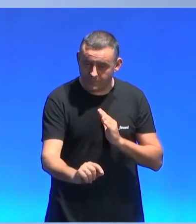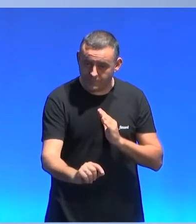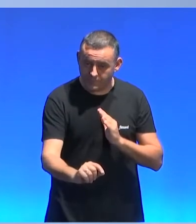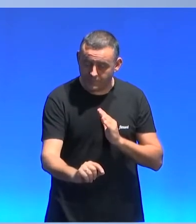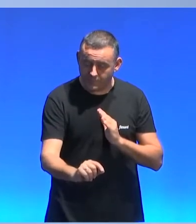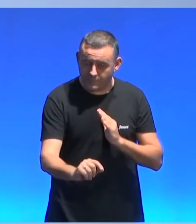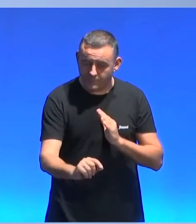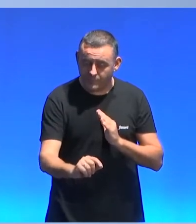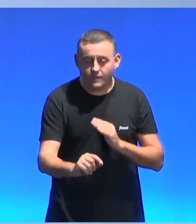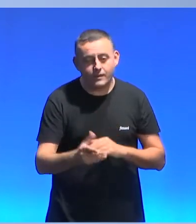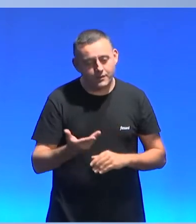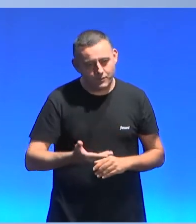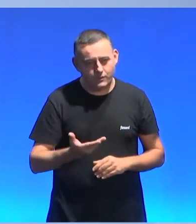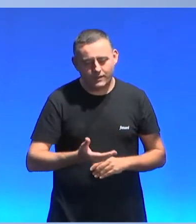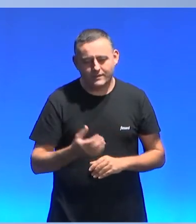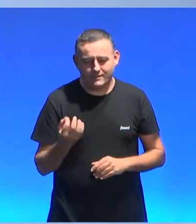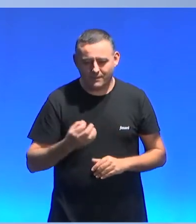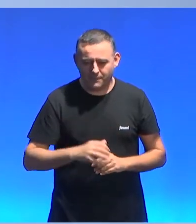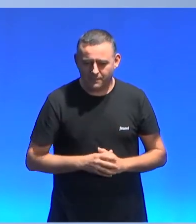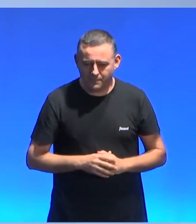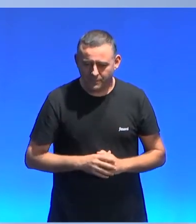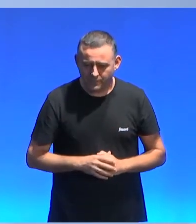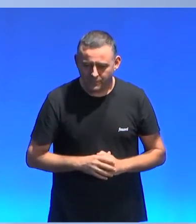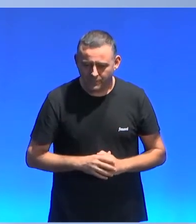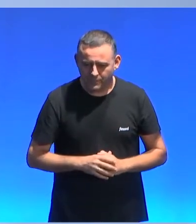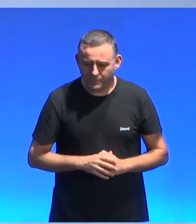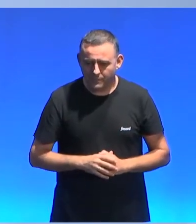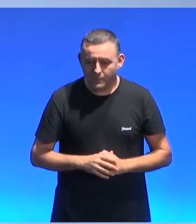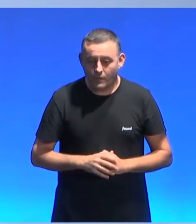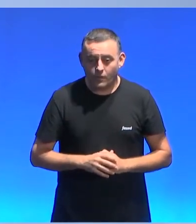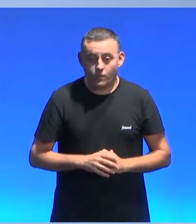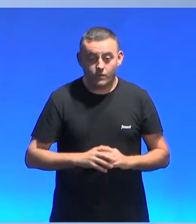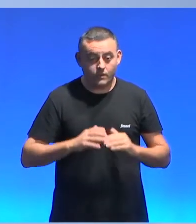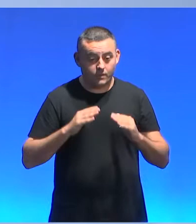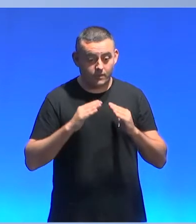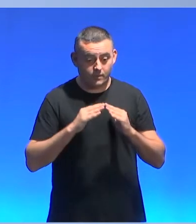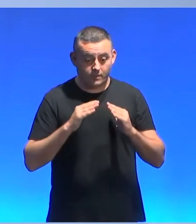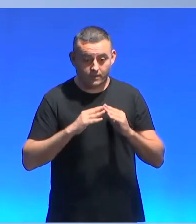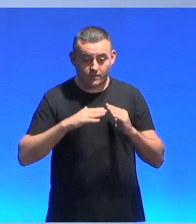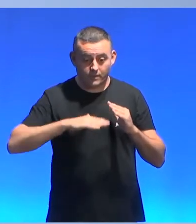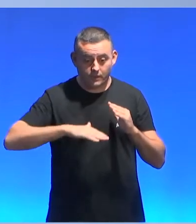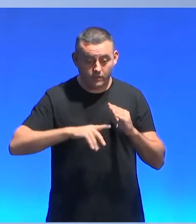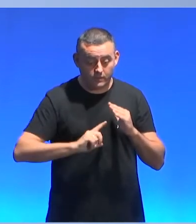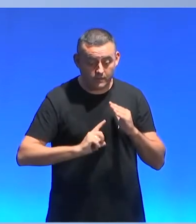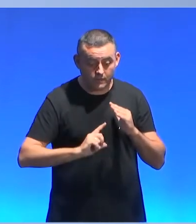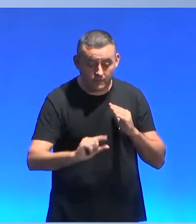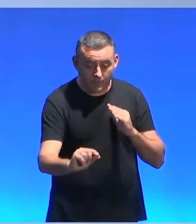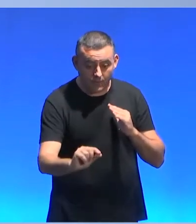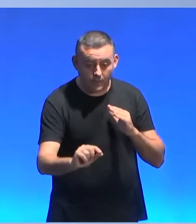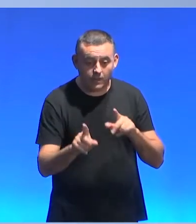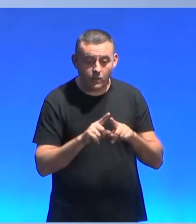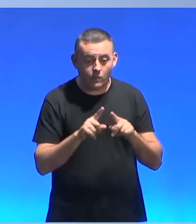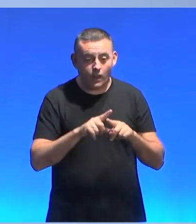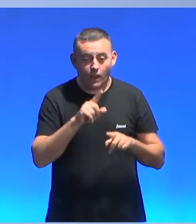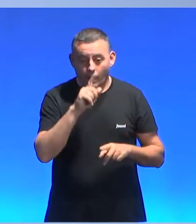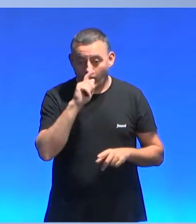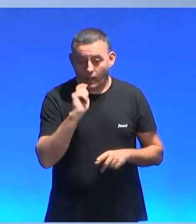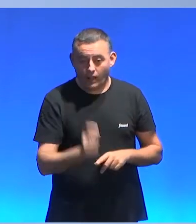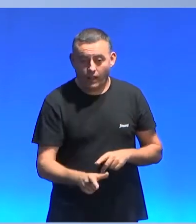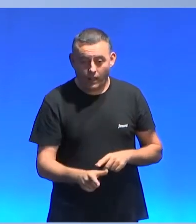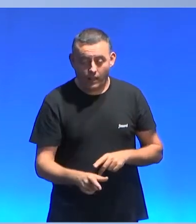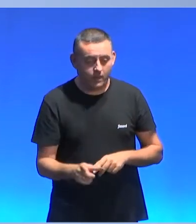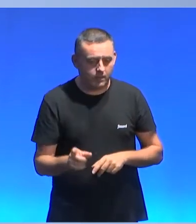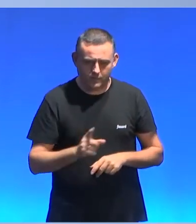importante reflexionarlo, no es una forma de abandono, es una forma de amor. Te quiero